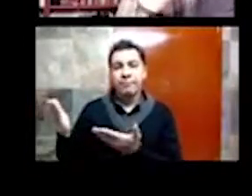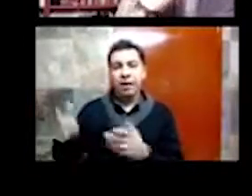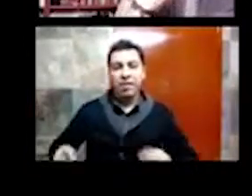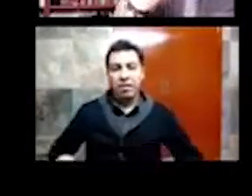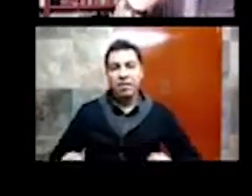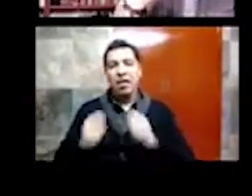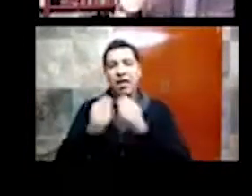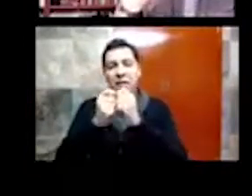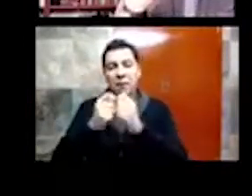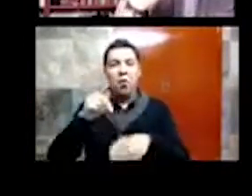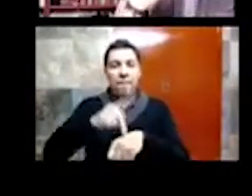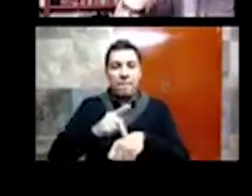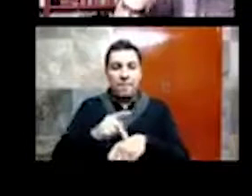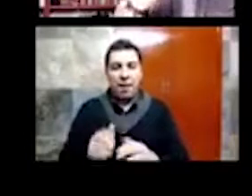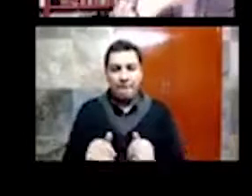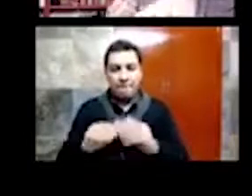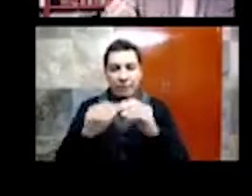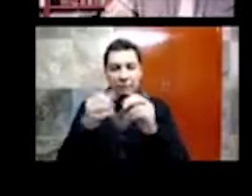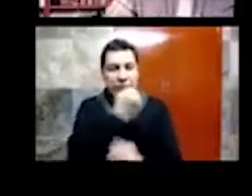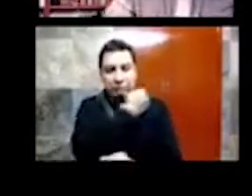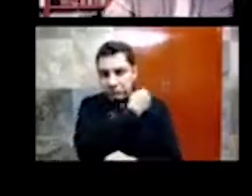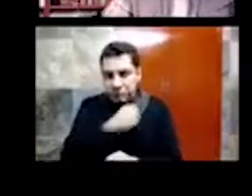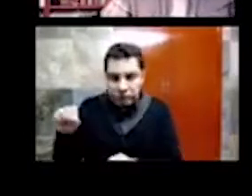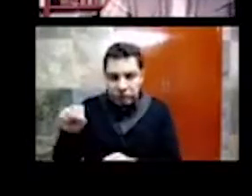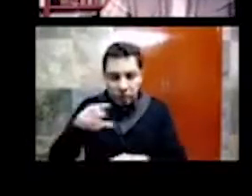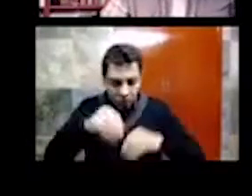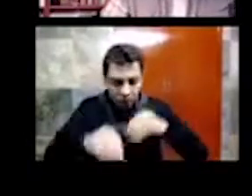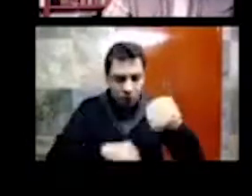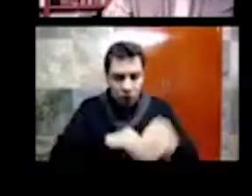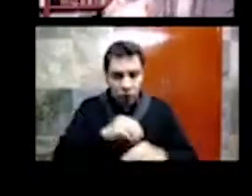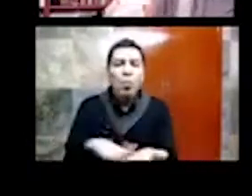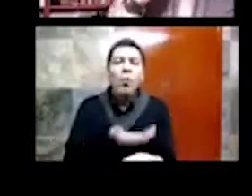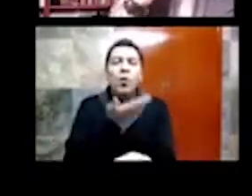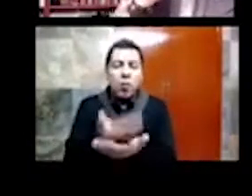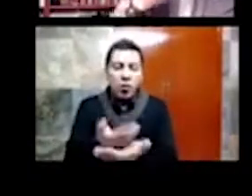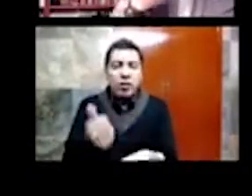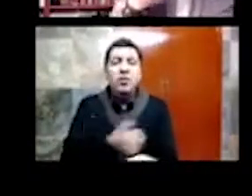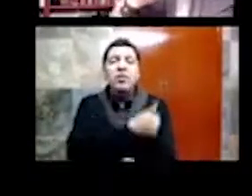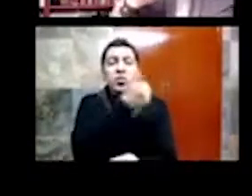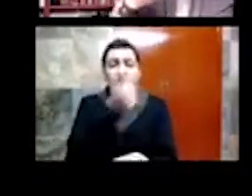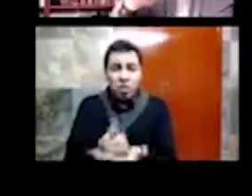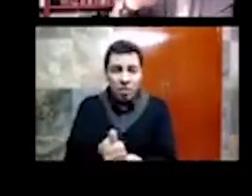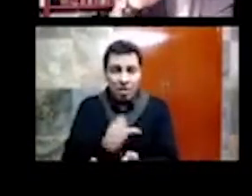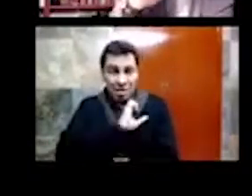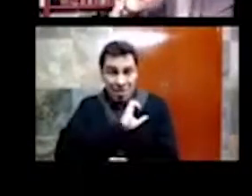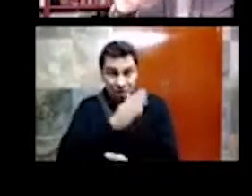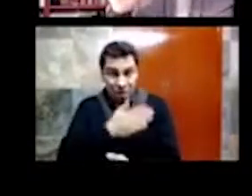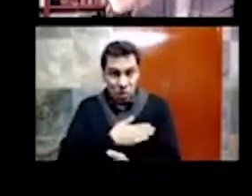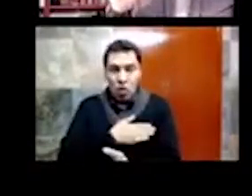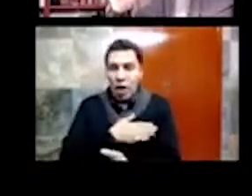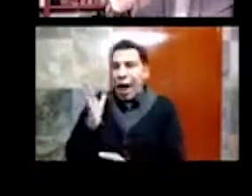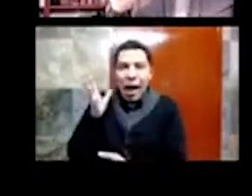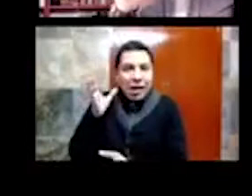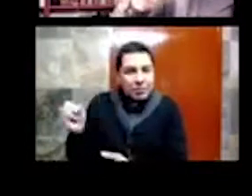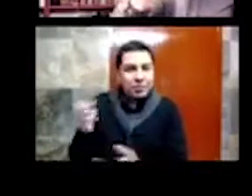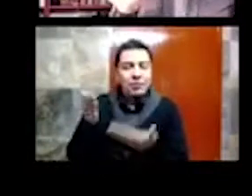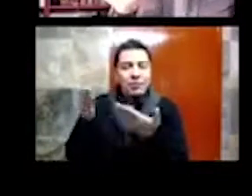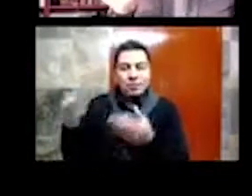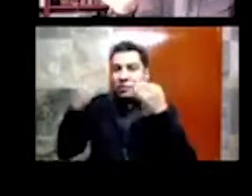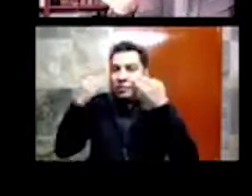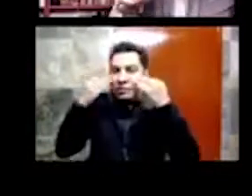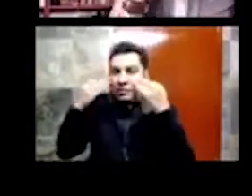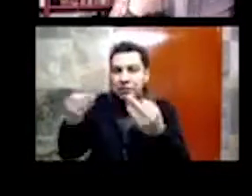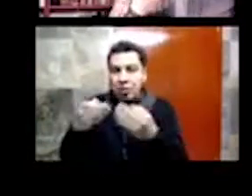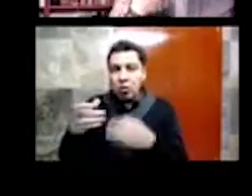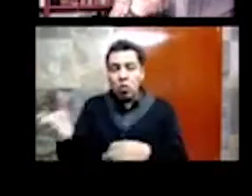manera magistral, a proponer una ciudad que vieron los españoles y que no es, de manera